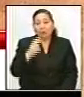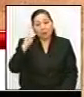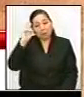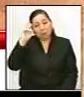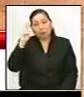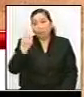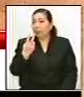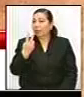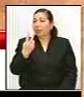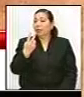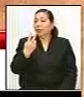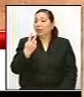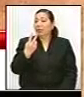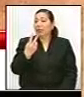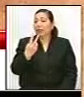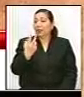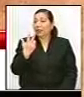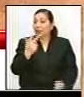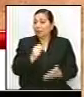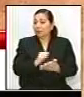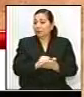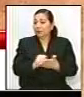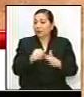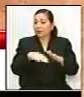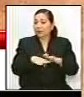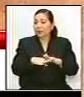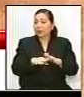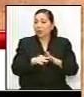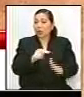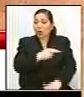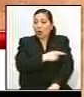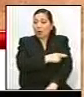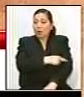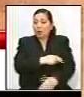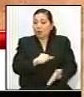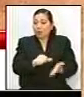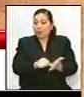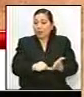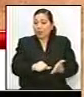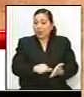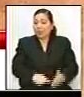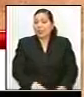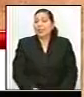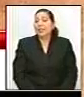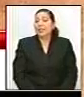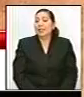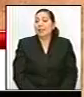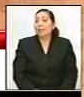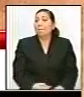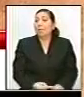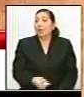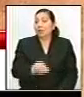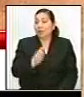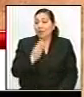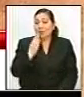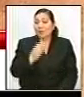conocimiento, estuve 3 meses internada porque me operaron la vesícula, pero Dios